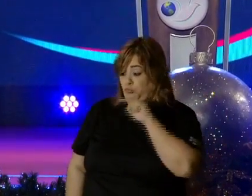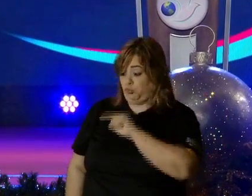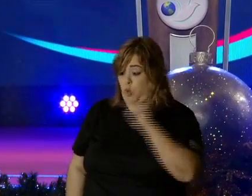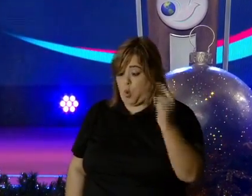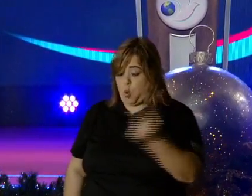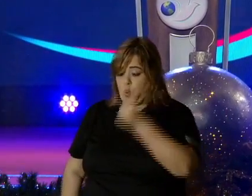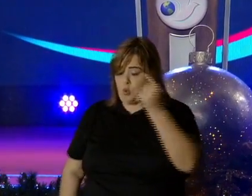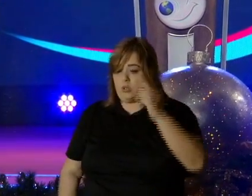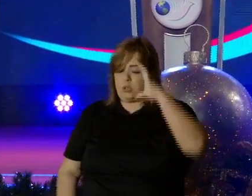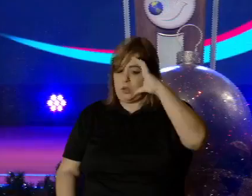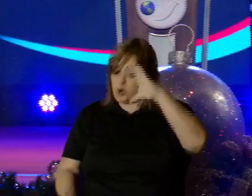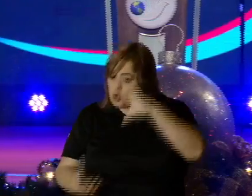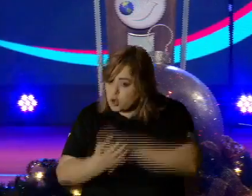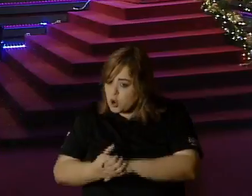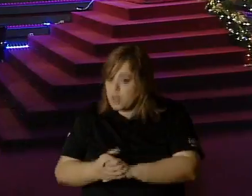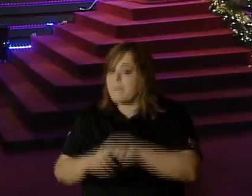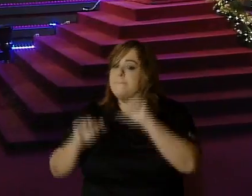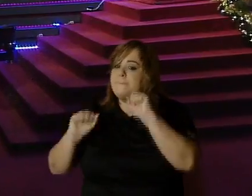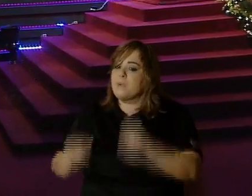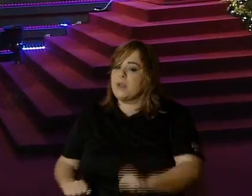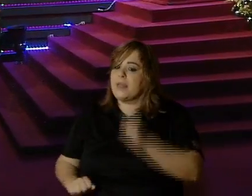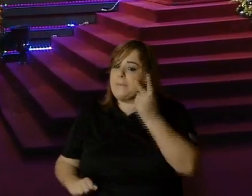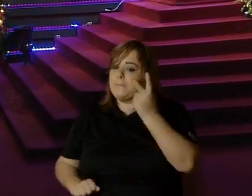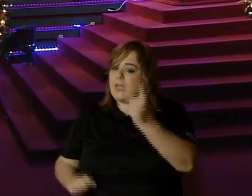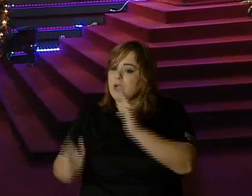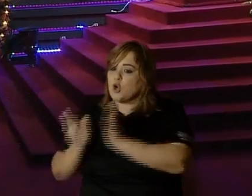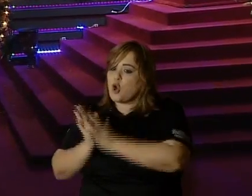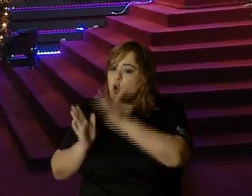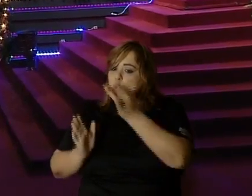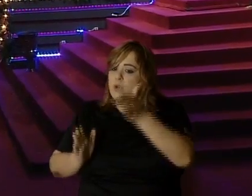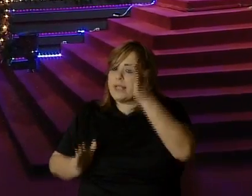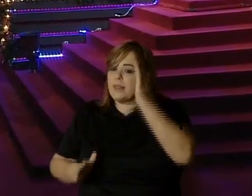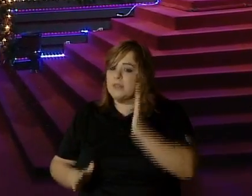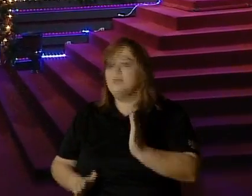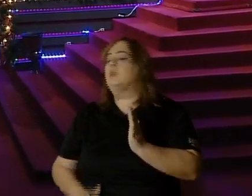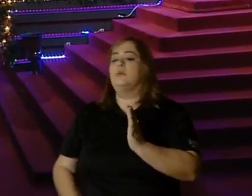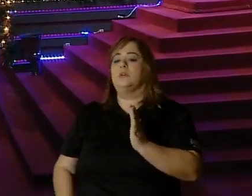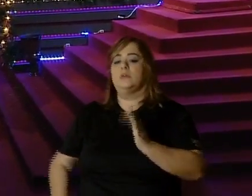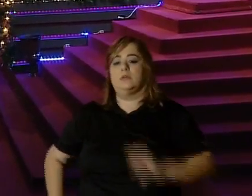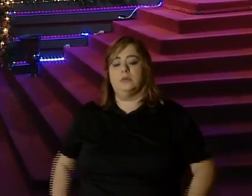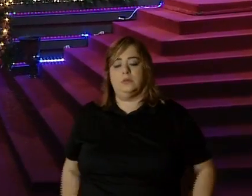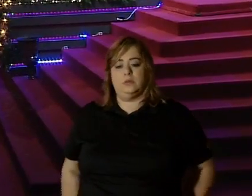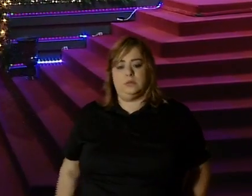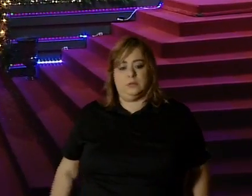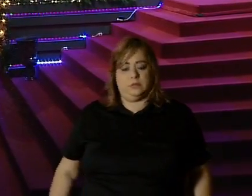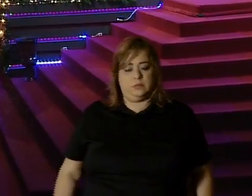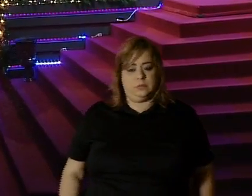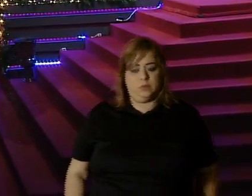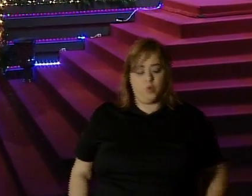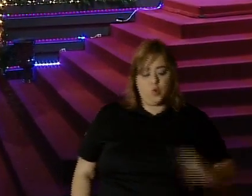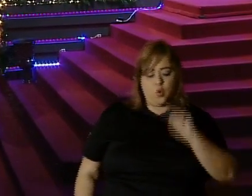crees, verás la gloria de Dios.